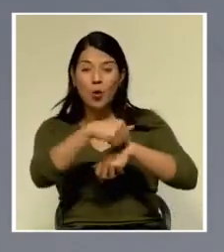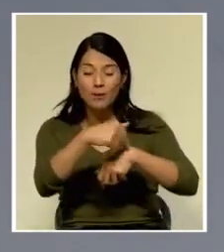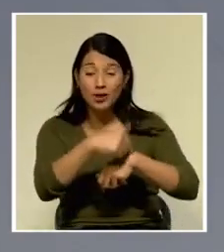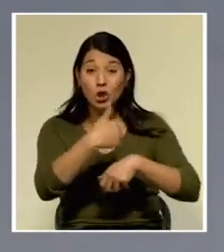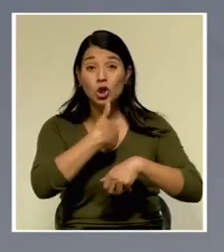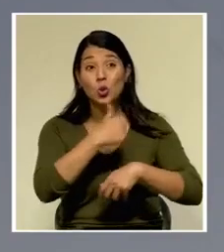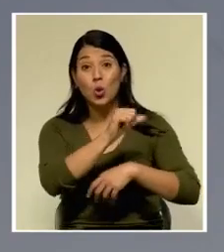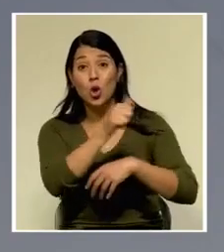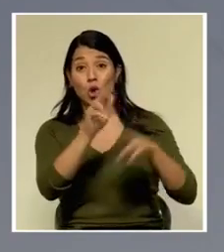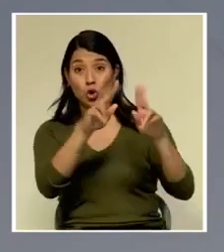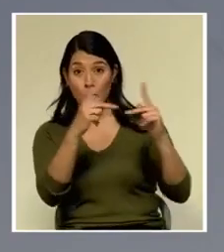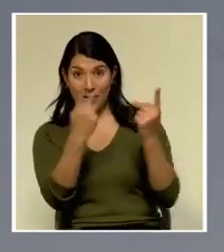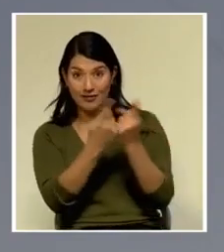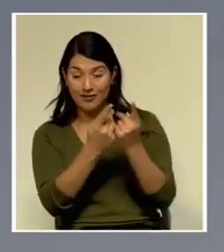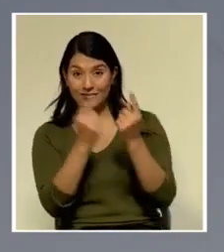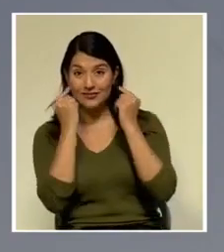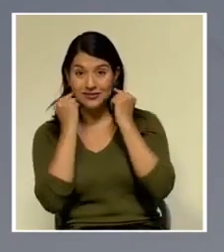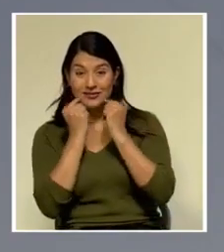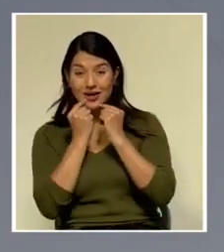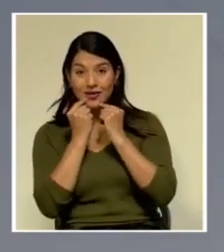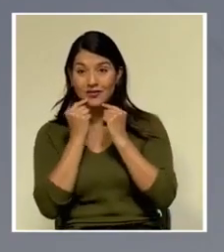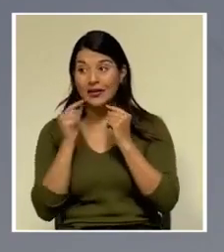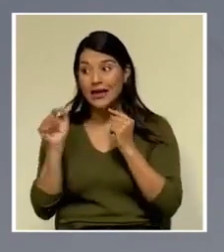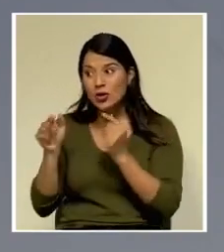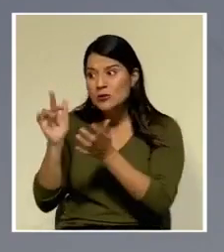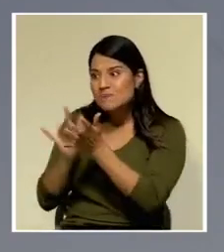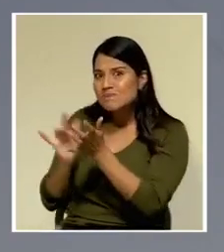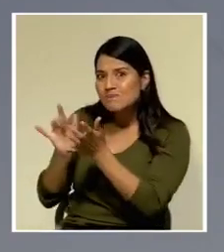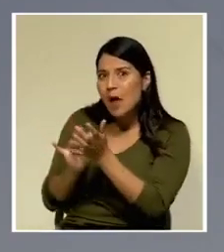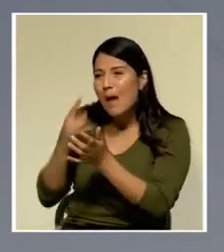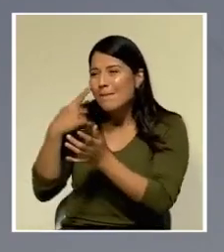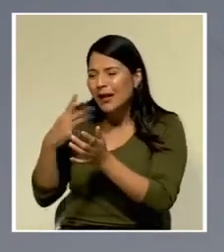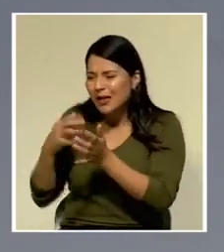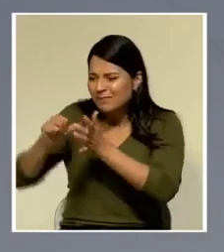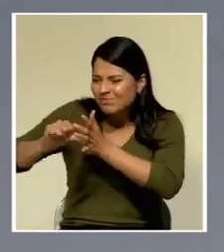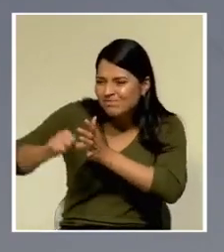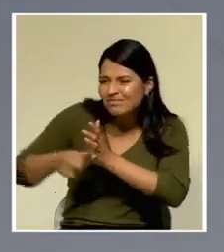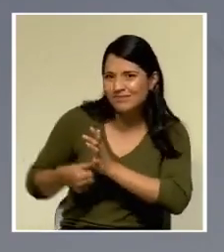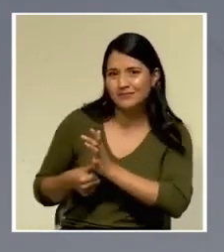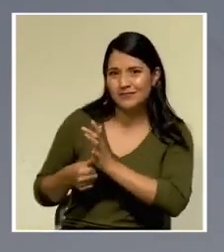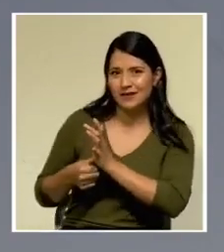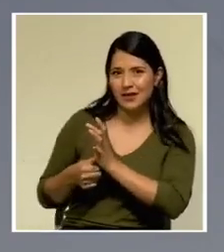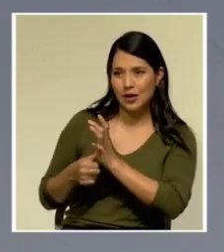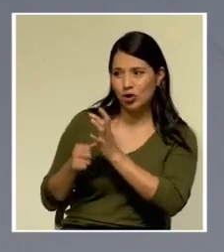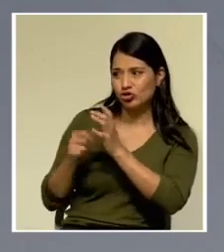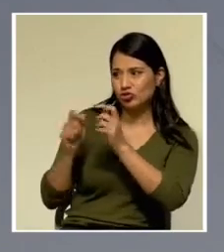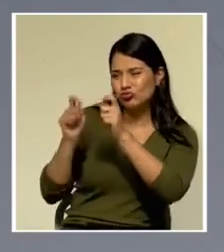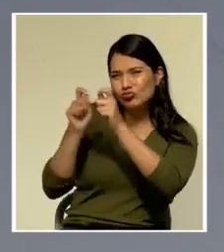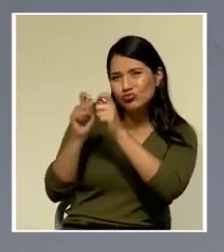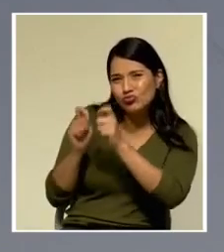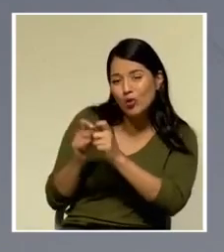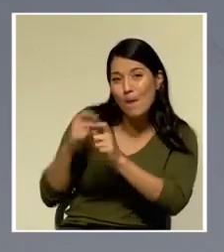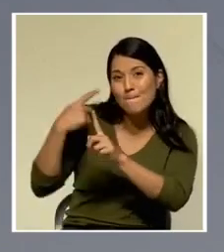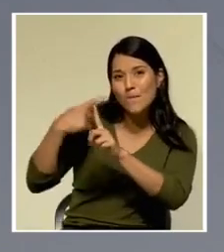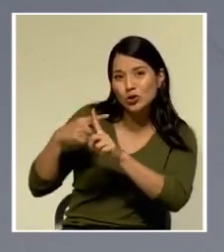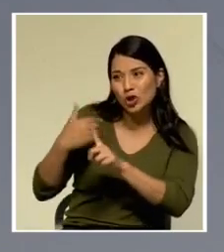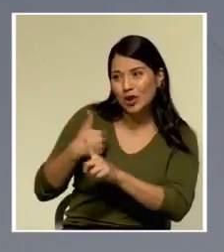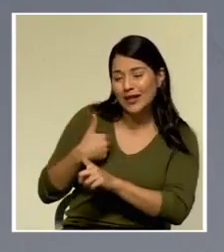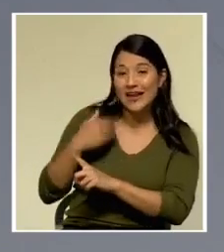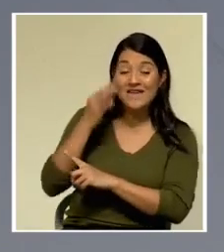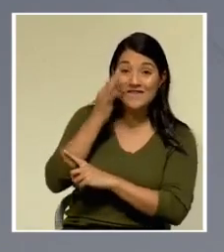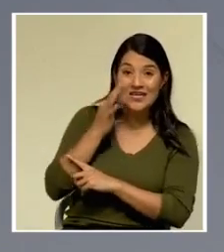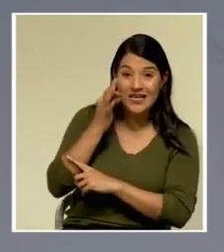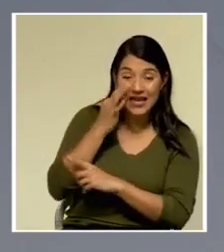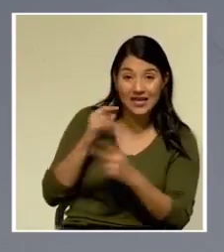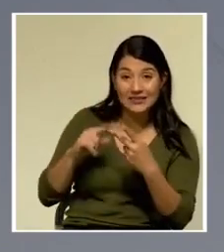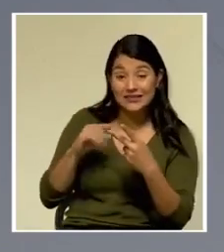financiamiento de la campaña de Rodrigo Chávez, más bien para reforzar los aspectos positivos que José María, don José María